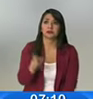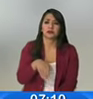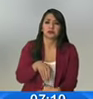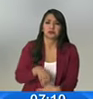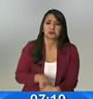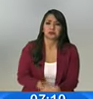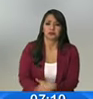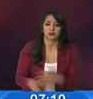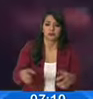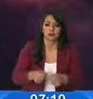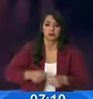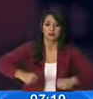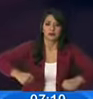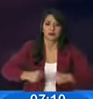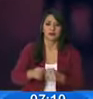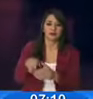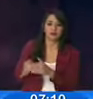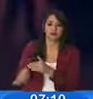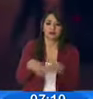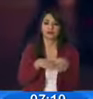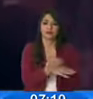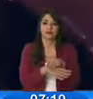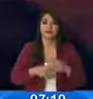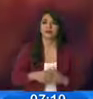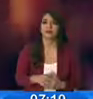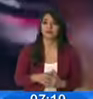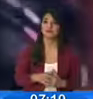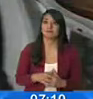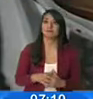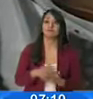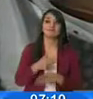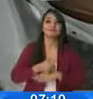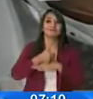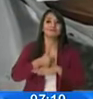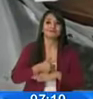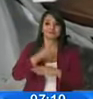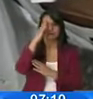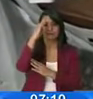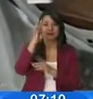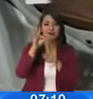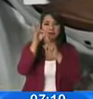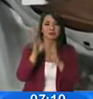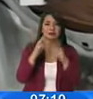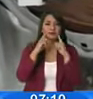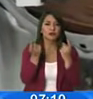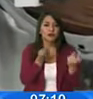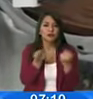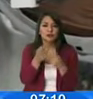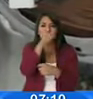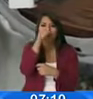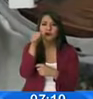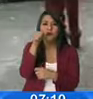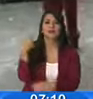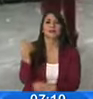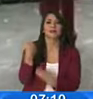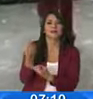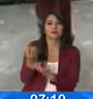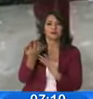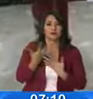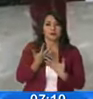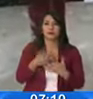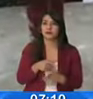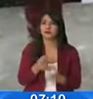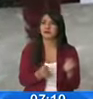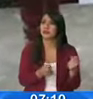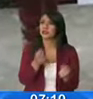en las puertas del vehículo. Agentes de la unidad de tráfico para el consumo interno contaban con información reservada de las características del